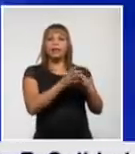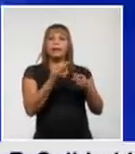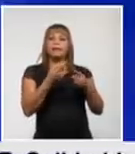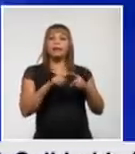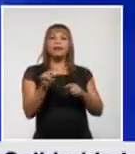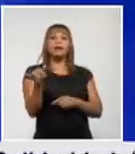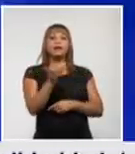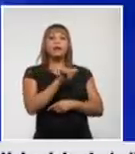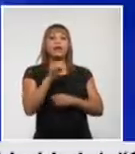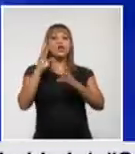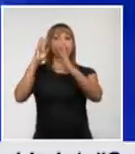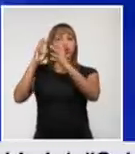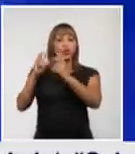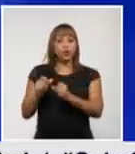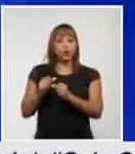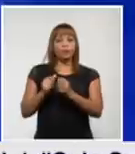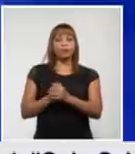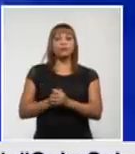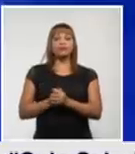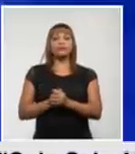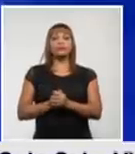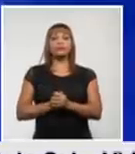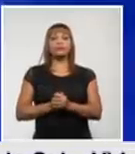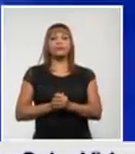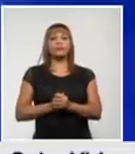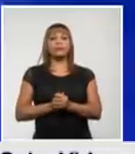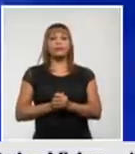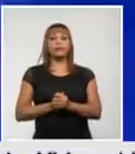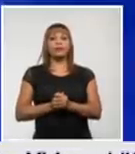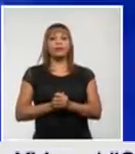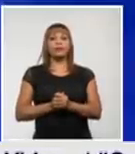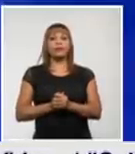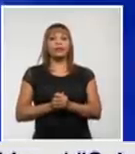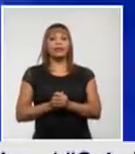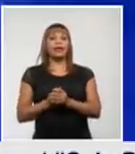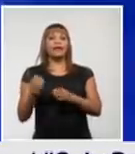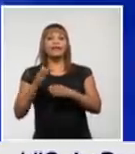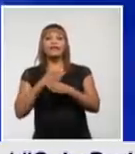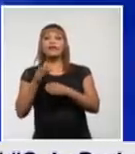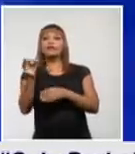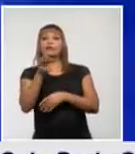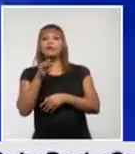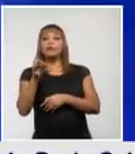un número de casos en Sasa del Medio,